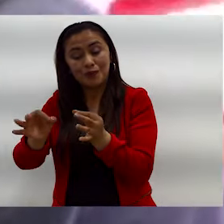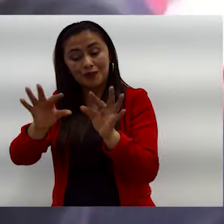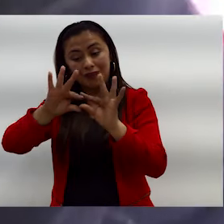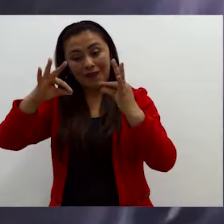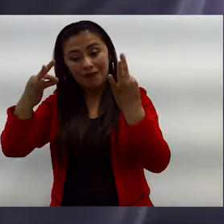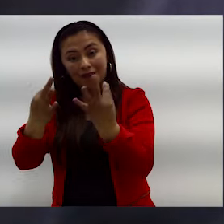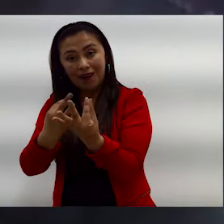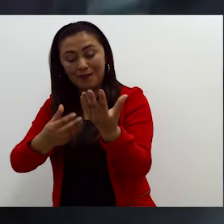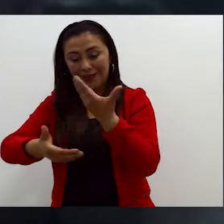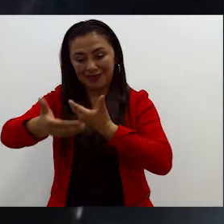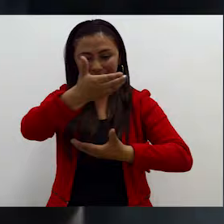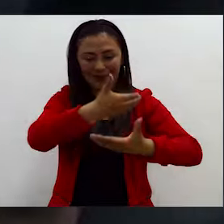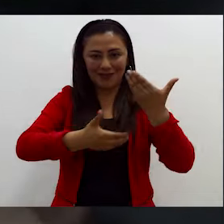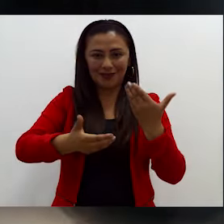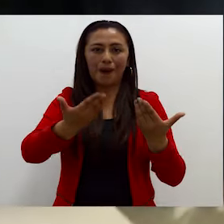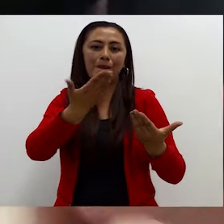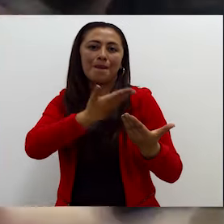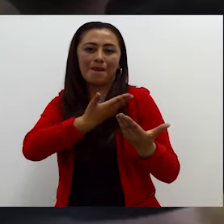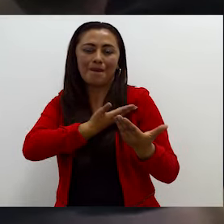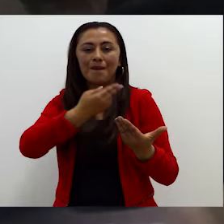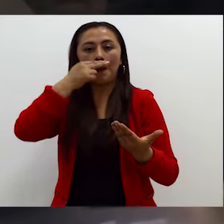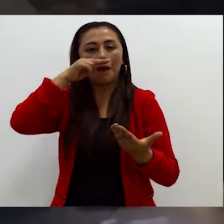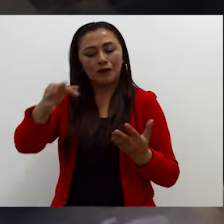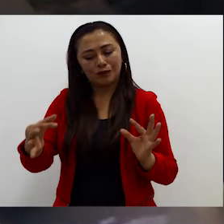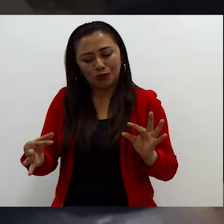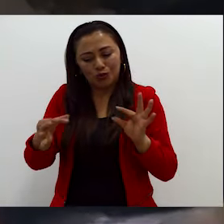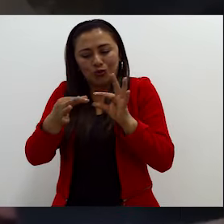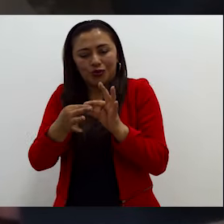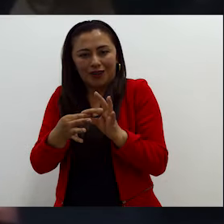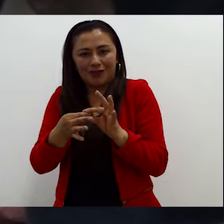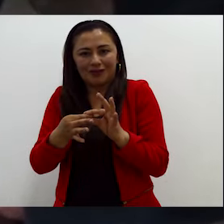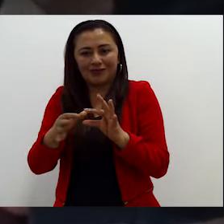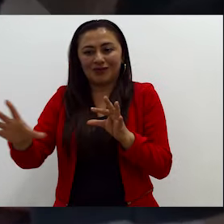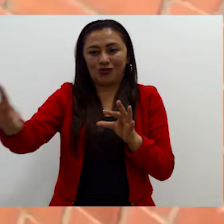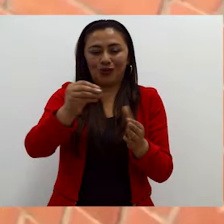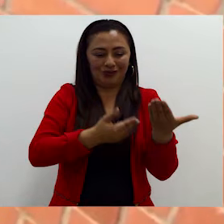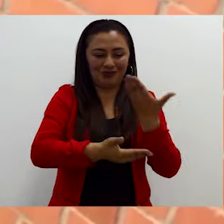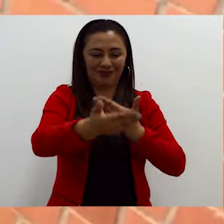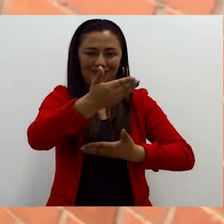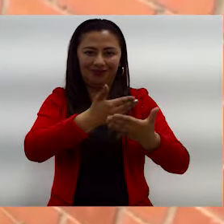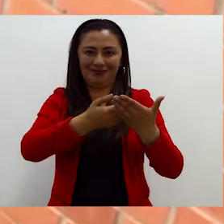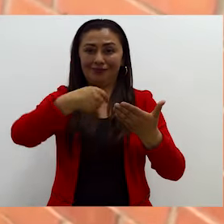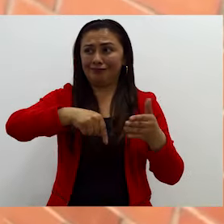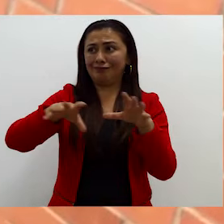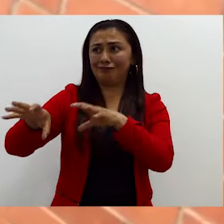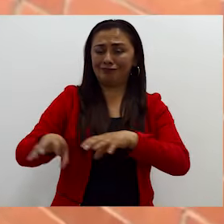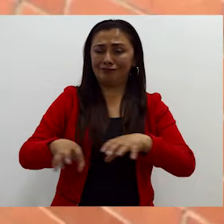para acercarnos tanto a las mamás como a los niños y crear espacios abiertos. Este tipo de actividades